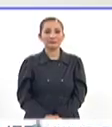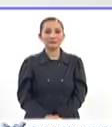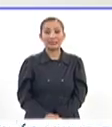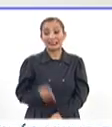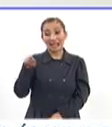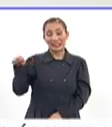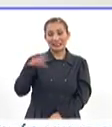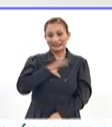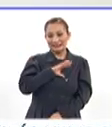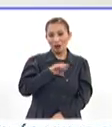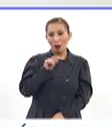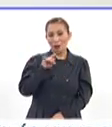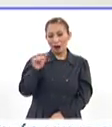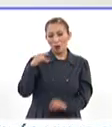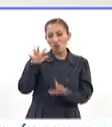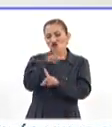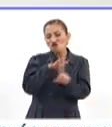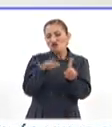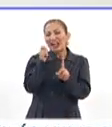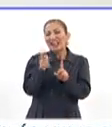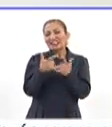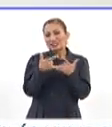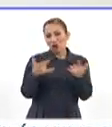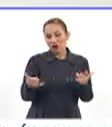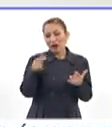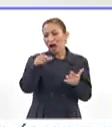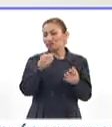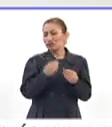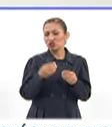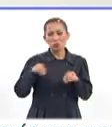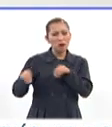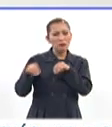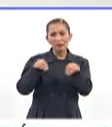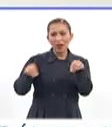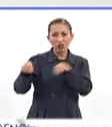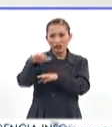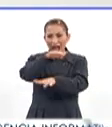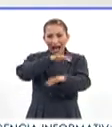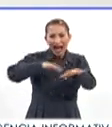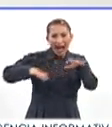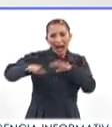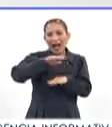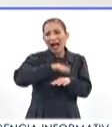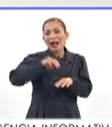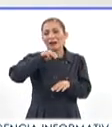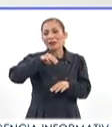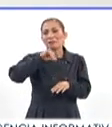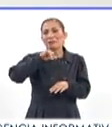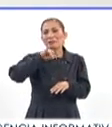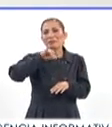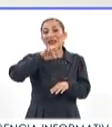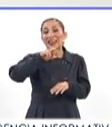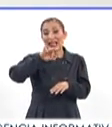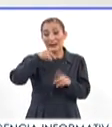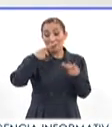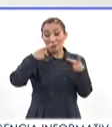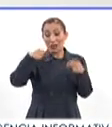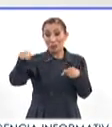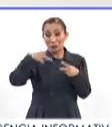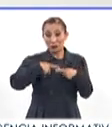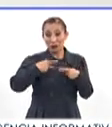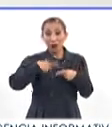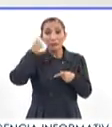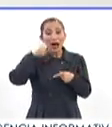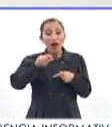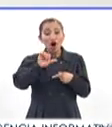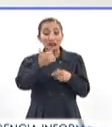Pues ahí está, querido Omar, un pequeño contexto. Como ves, pues hay mucho movimiento ya aquí en el Palacio de Minería. Todo el mundo se está preparando